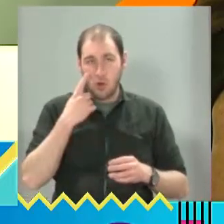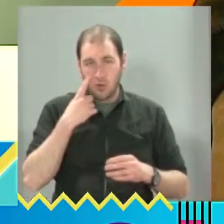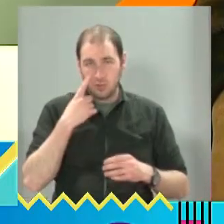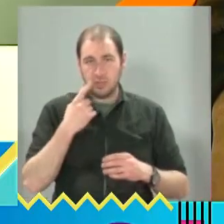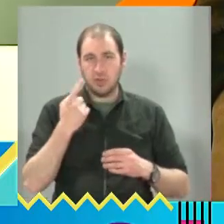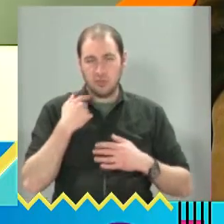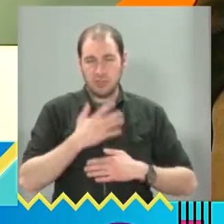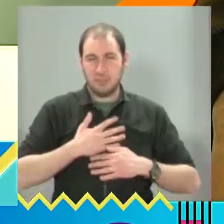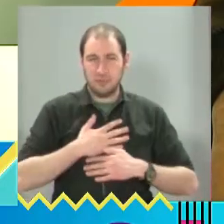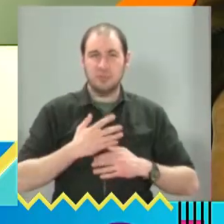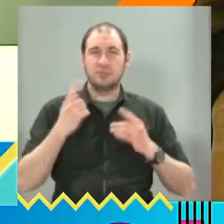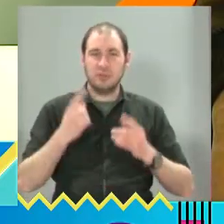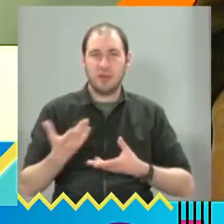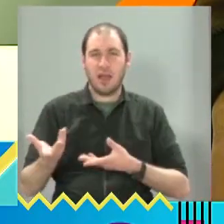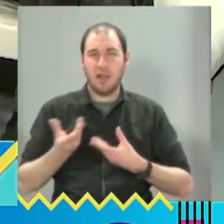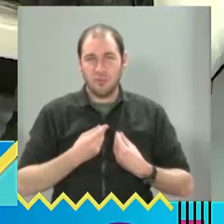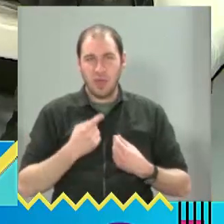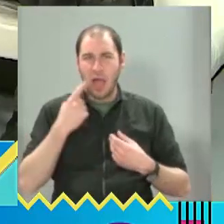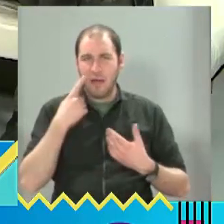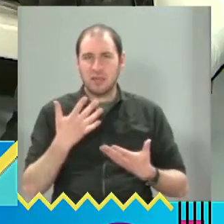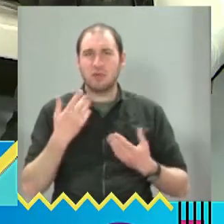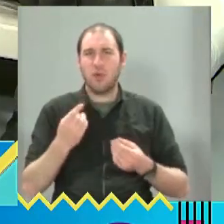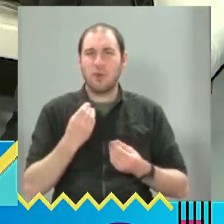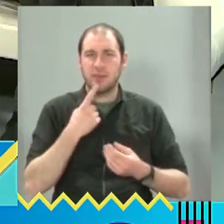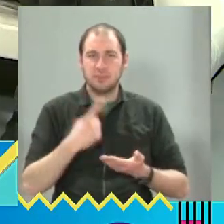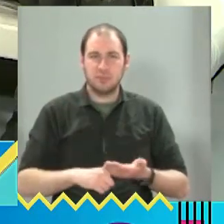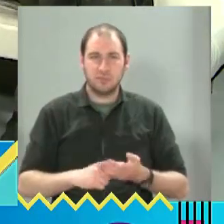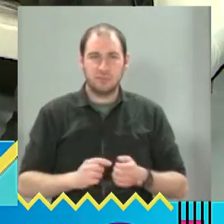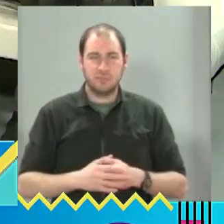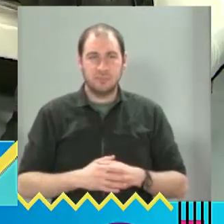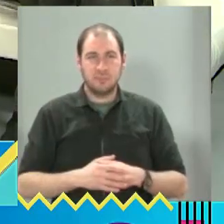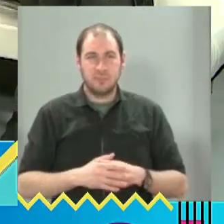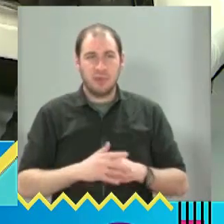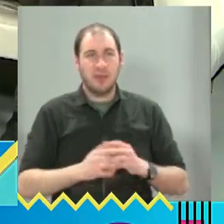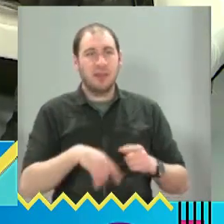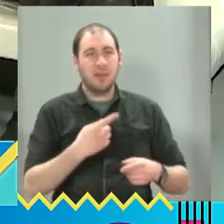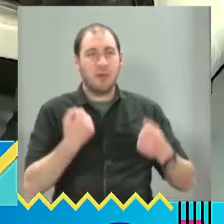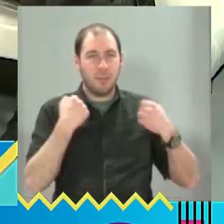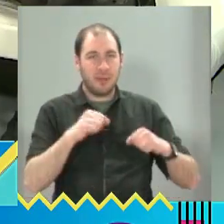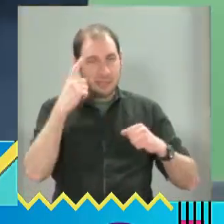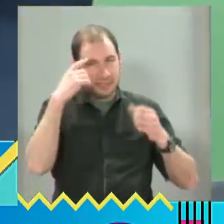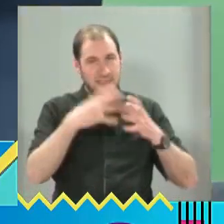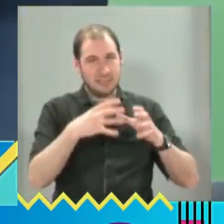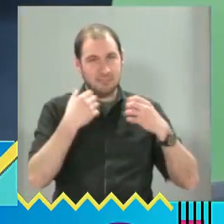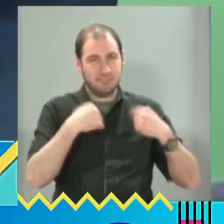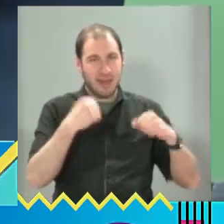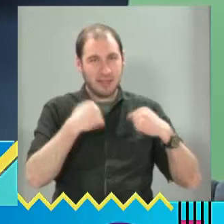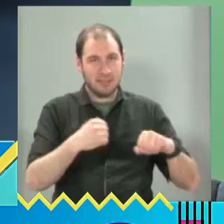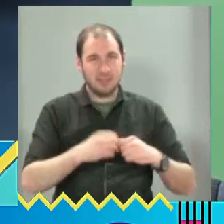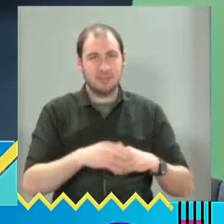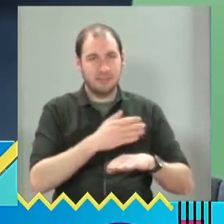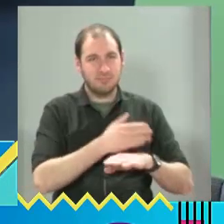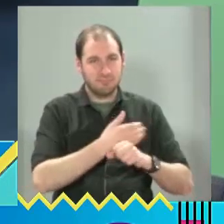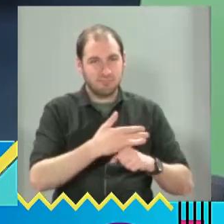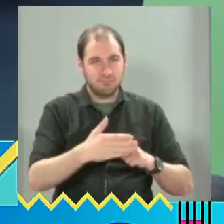conocer nuestras emociones, también nos va a ayudar a ver cómo podemos tomar esa decisión. Y seguramente hay que entrenar el cerebro, hay que hacer todo un